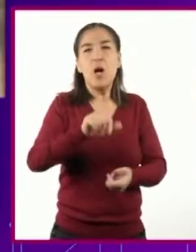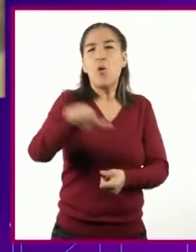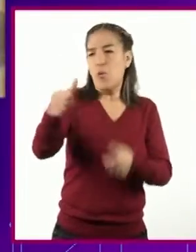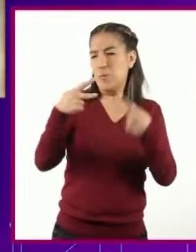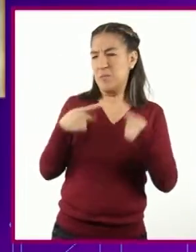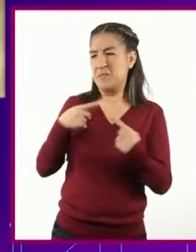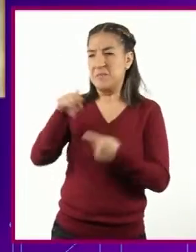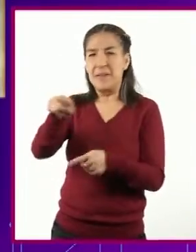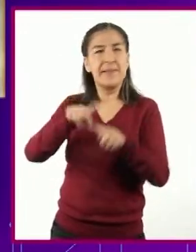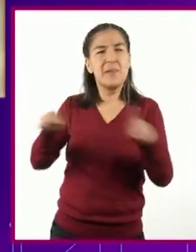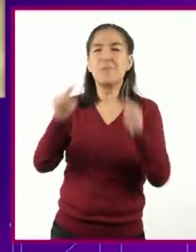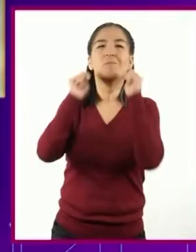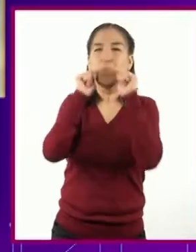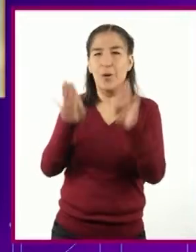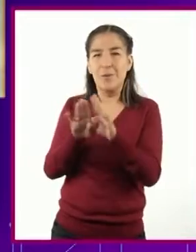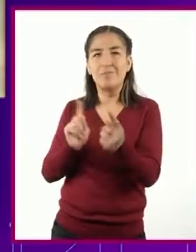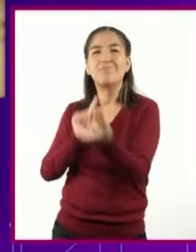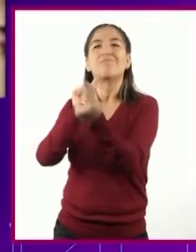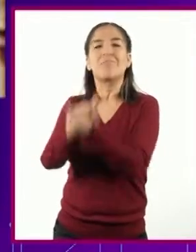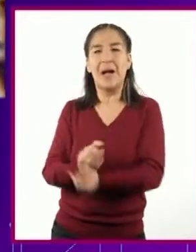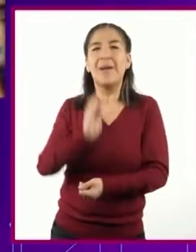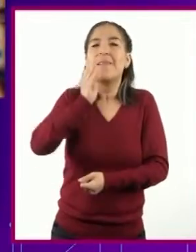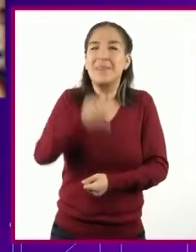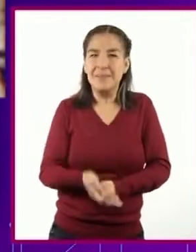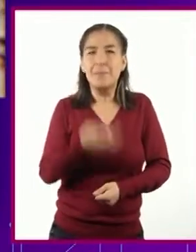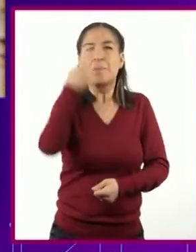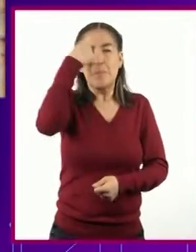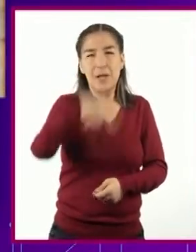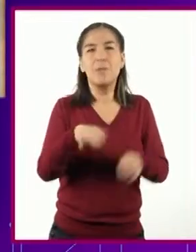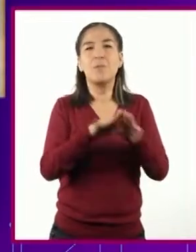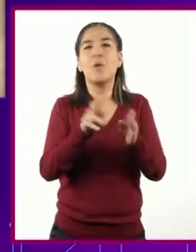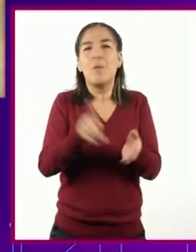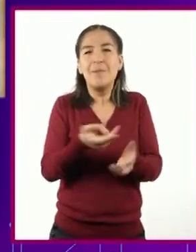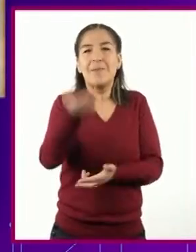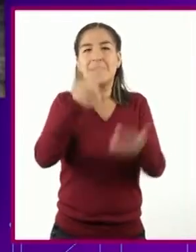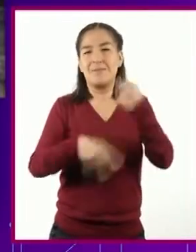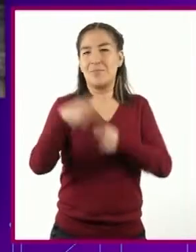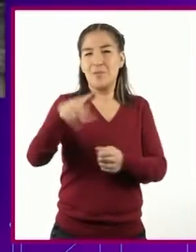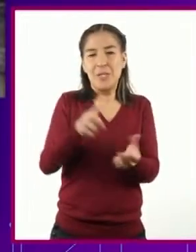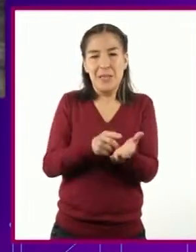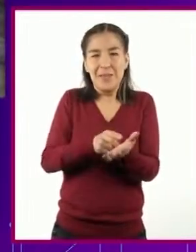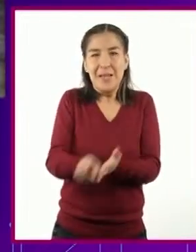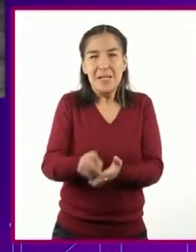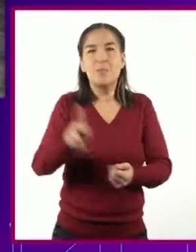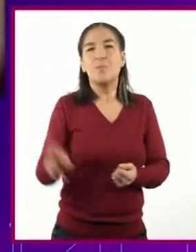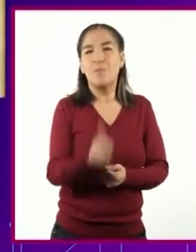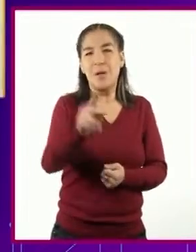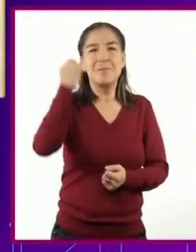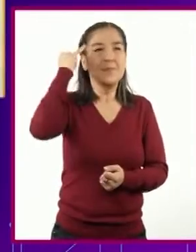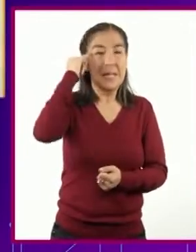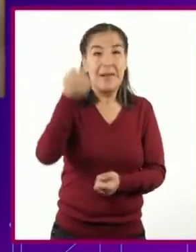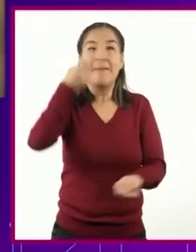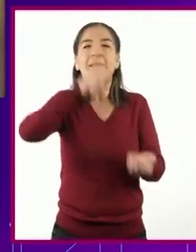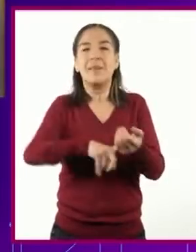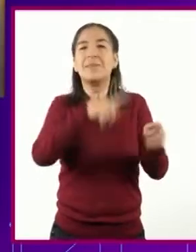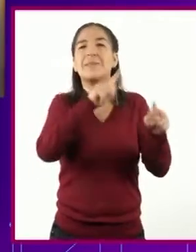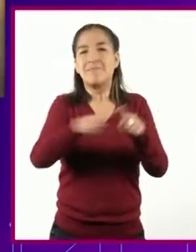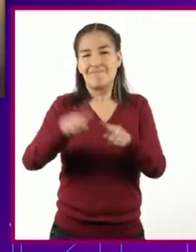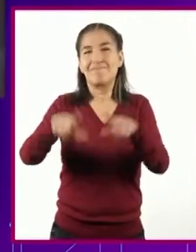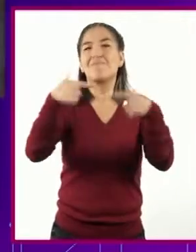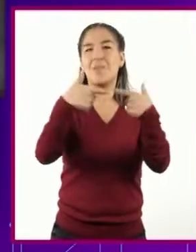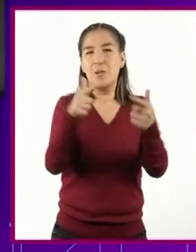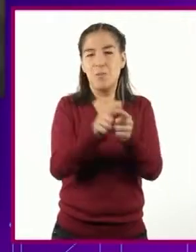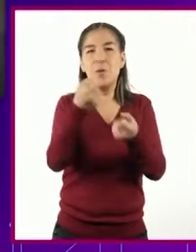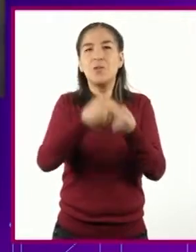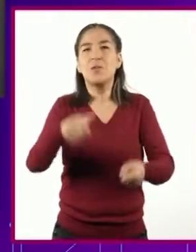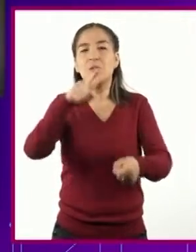a ellas. La interculturalidad fomenta la reivindicación de los derechos de los pueblos indígenas, de los distintos grupos sociales,